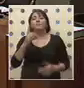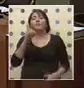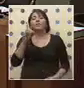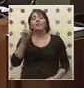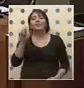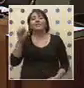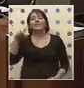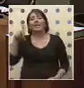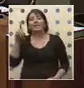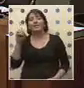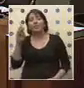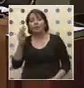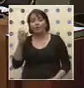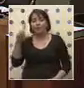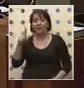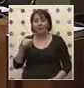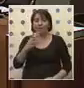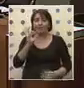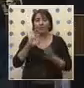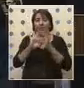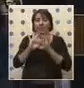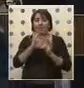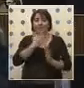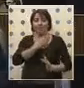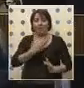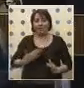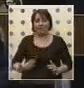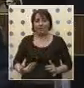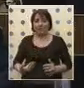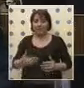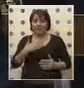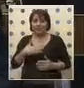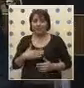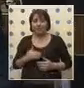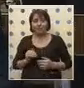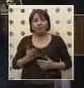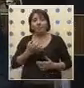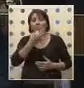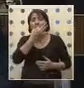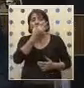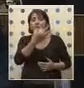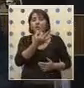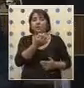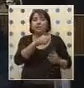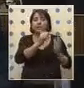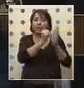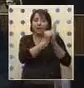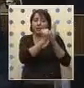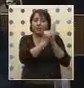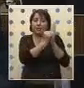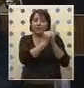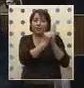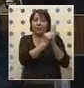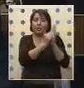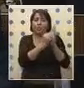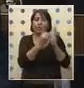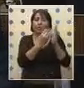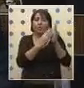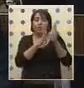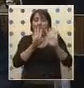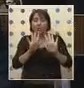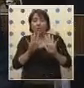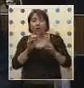Muchas gracias, Presidente. Quiero hacer mención con respecto a este artículo segundo, en su número 10,